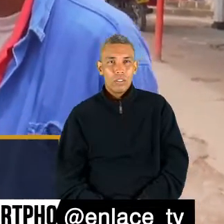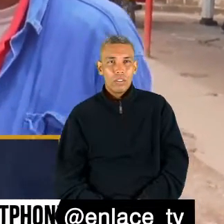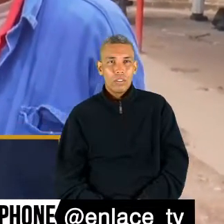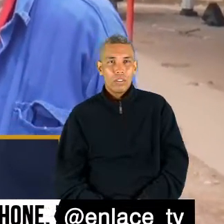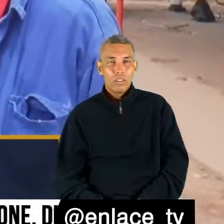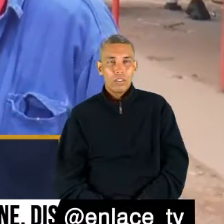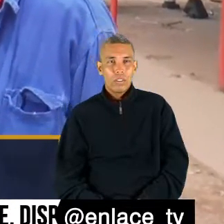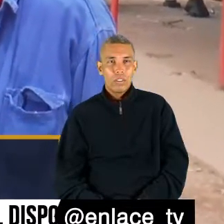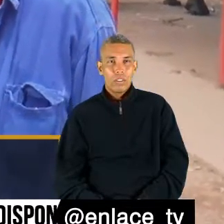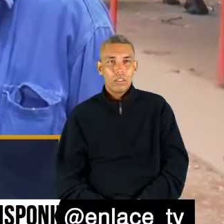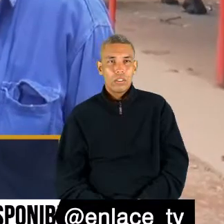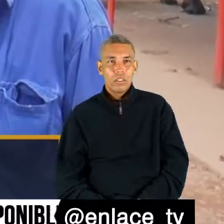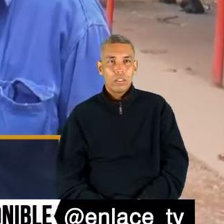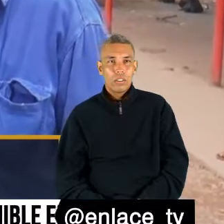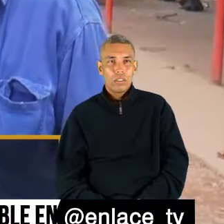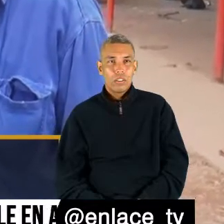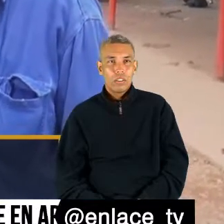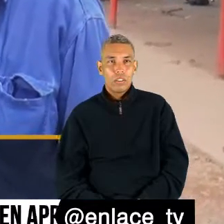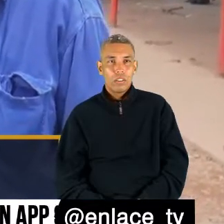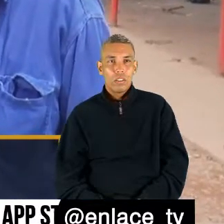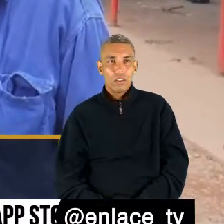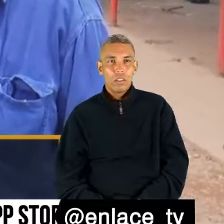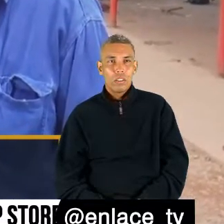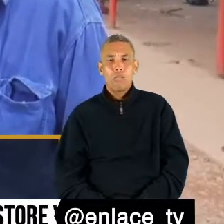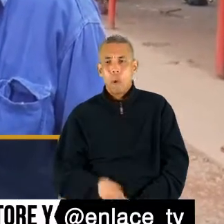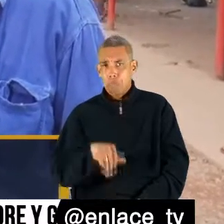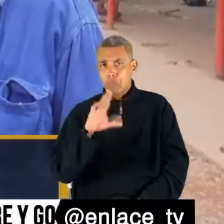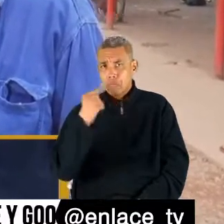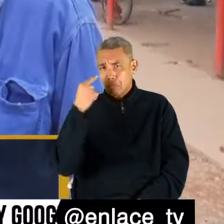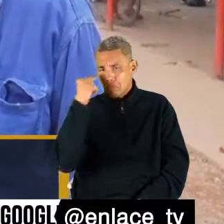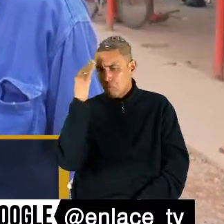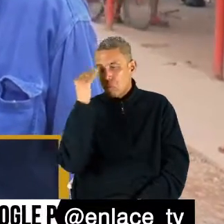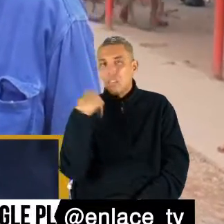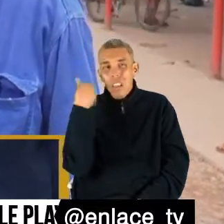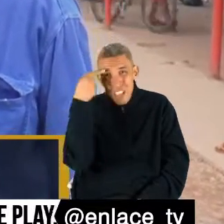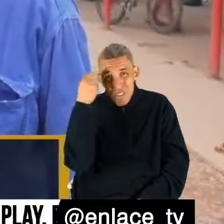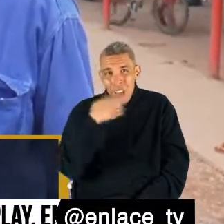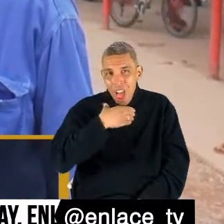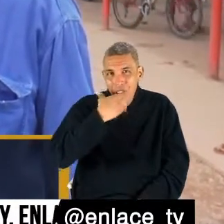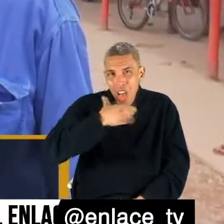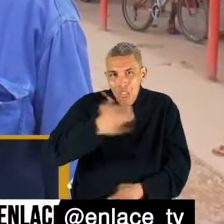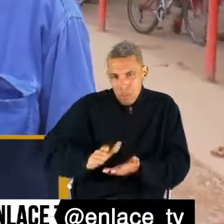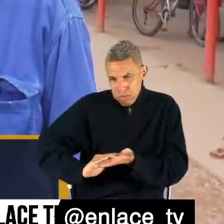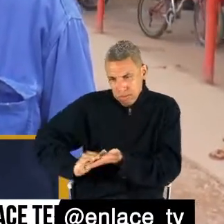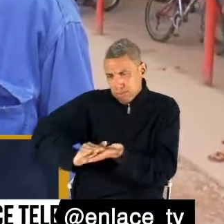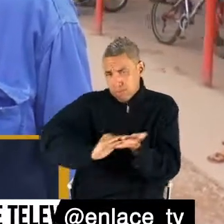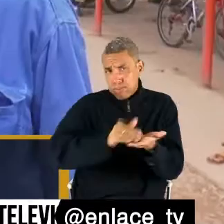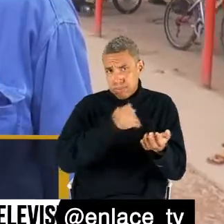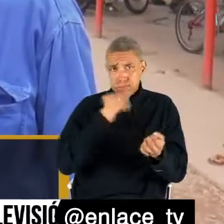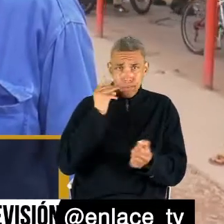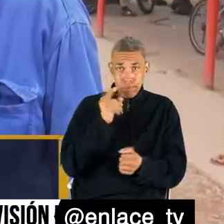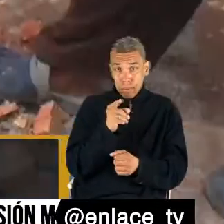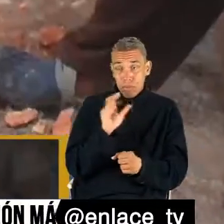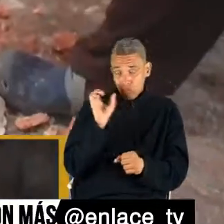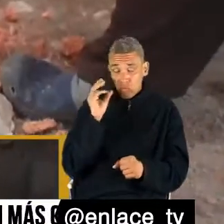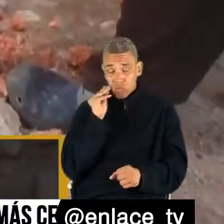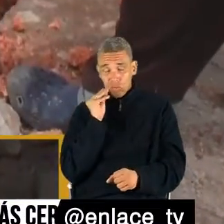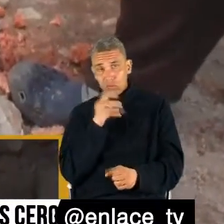¿Qué más daño? No, pero usted sí pavimenta. ¿Usted conoce el otro tapahueco? ¿Lo conoce el otro?